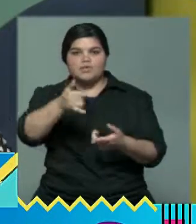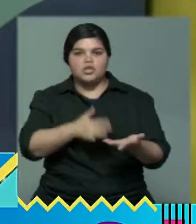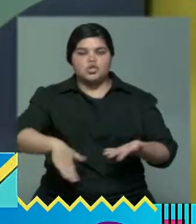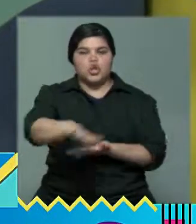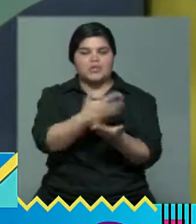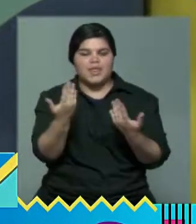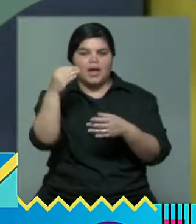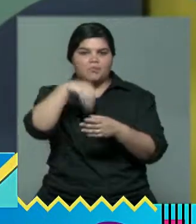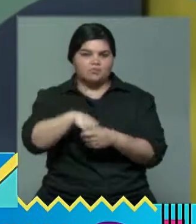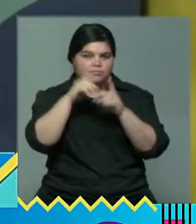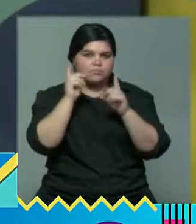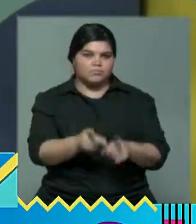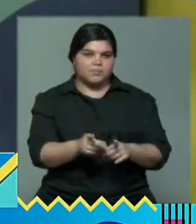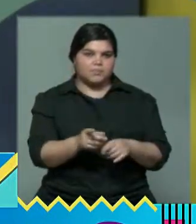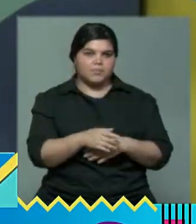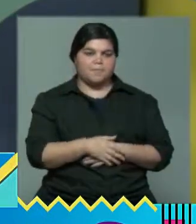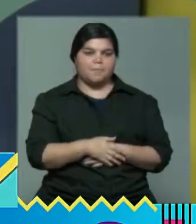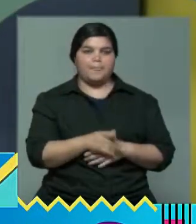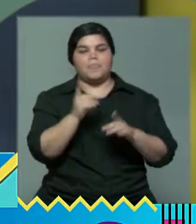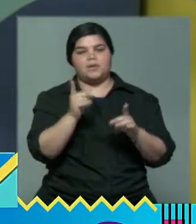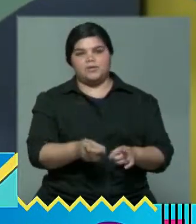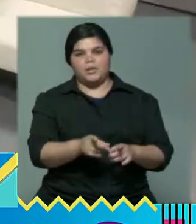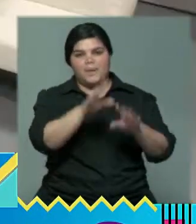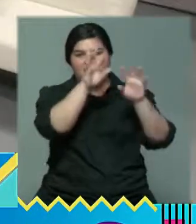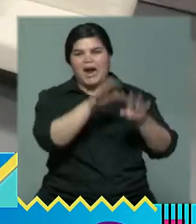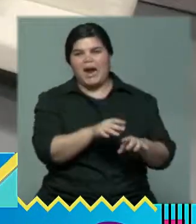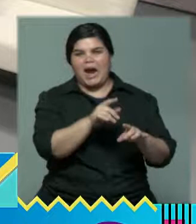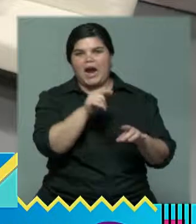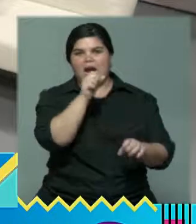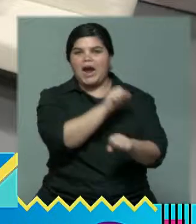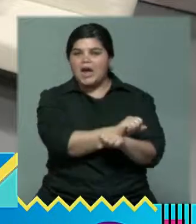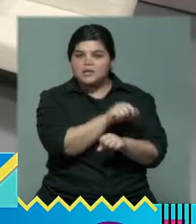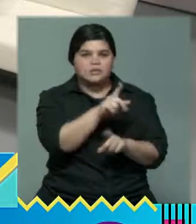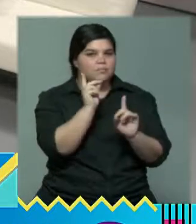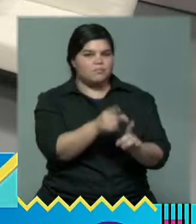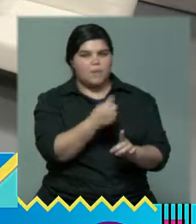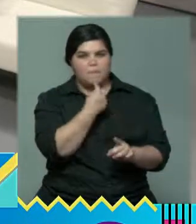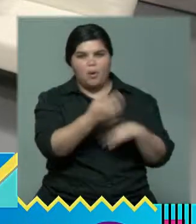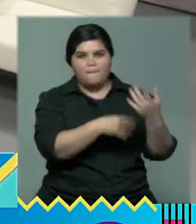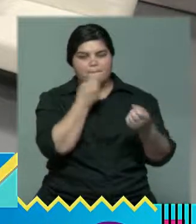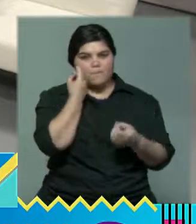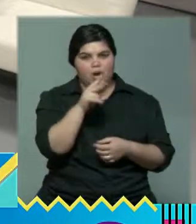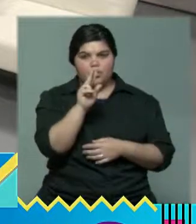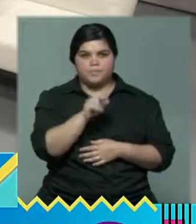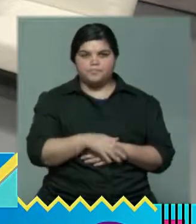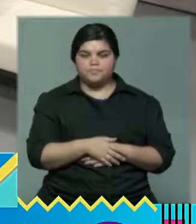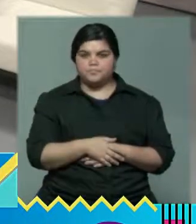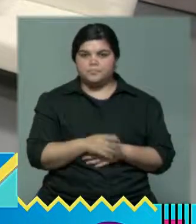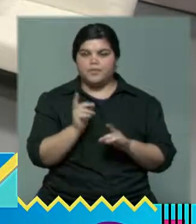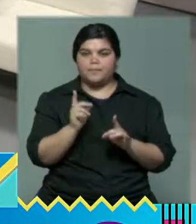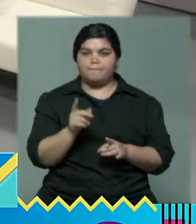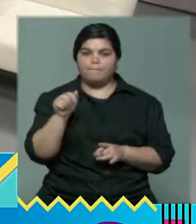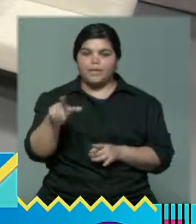entró o lamentablemente con este sistema carcelario de peor manera. Claro, pero ahora todo este procedimiento que vos estás contando, ¿se lleva a cabo y se puede